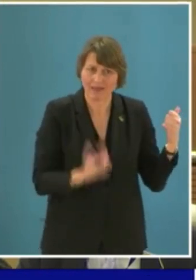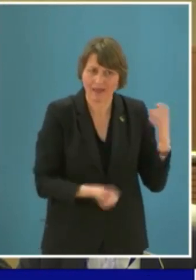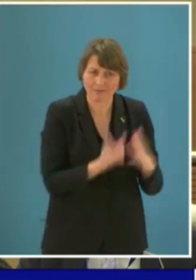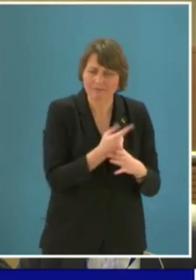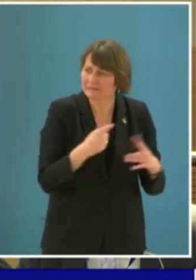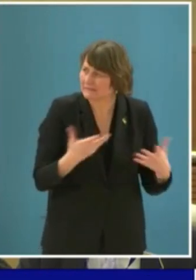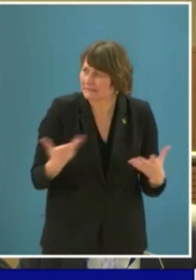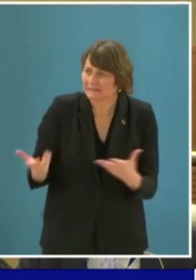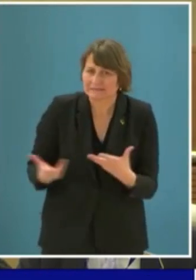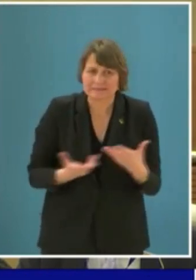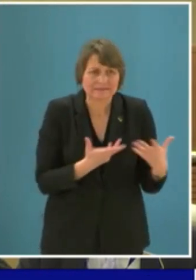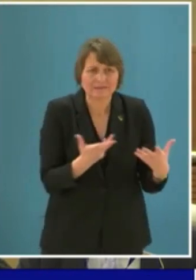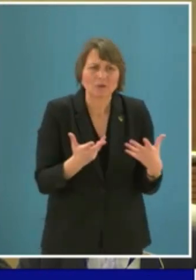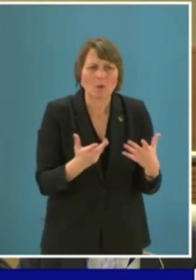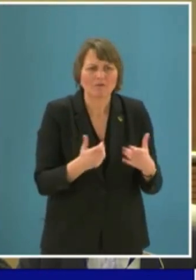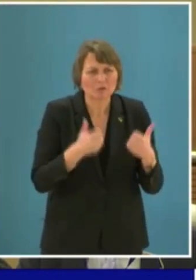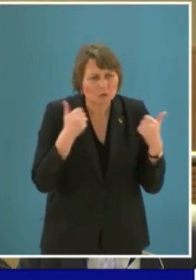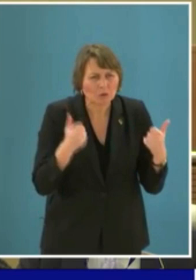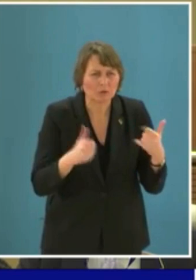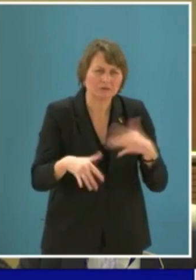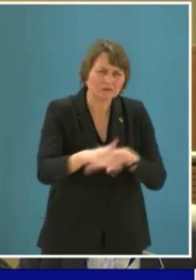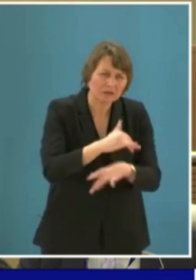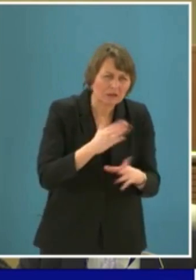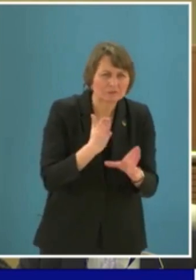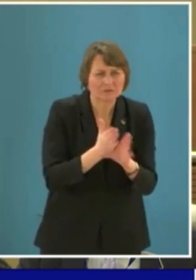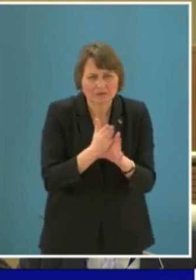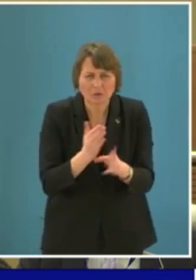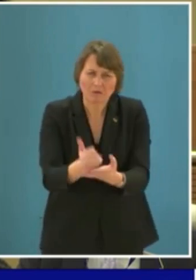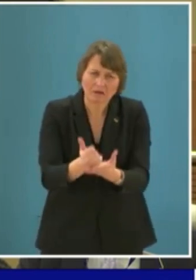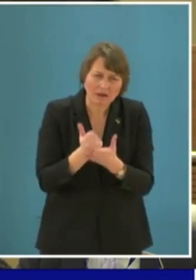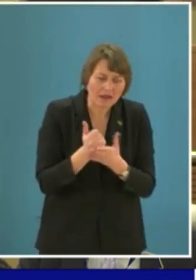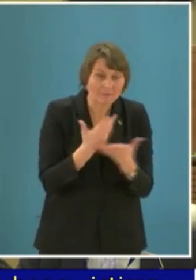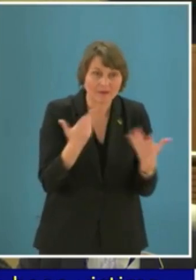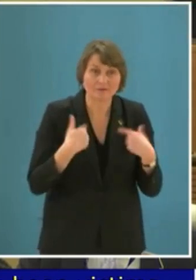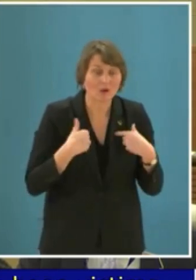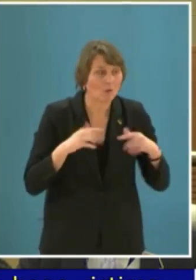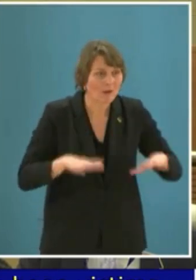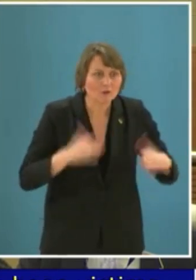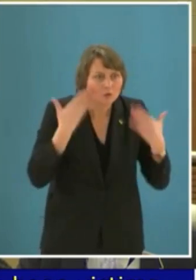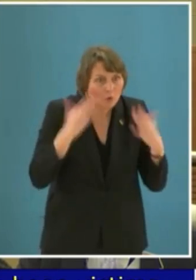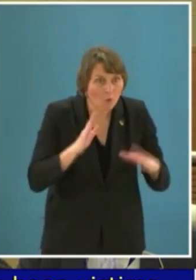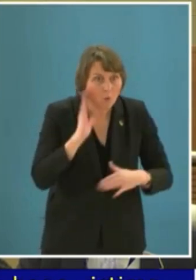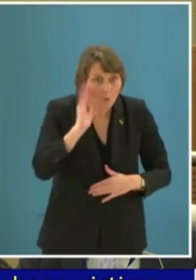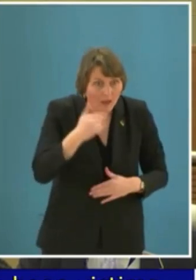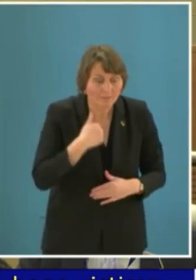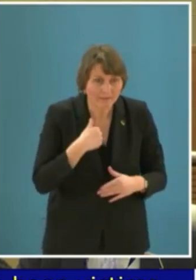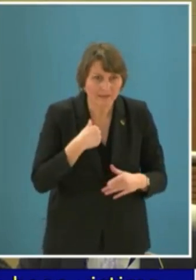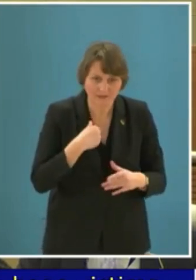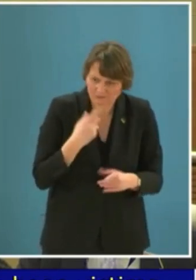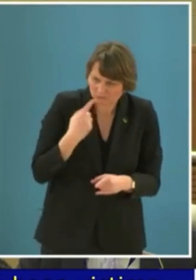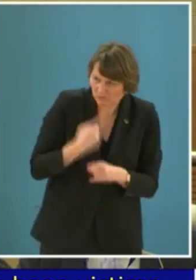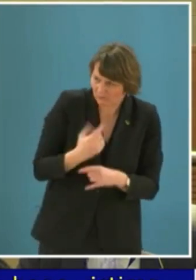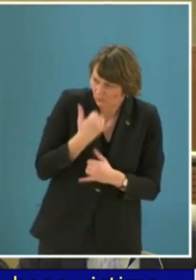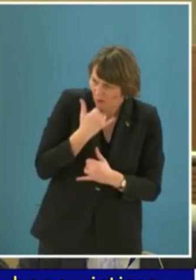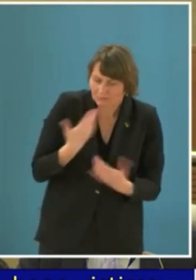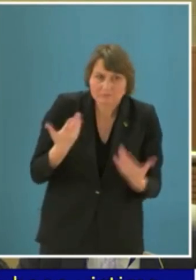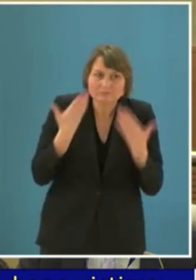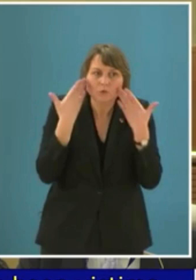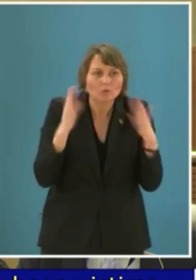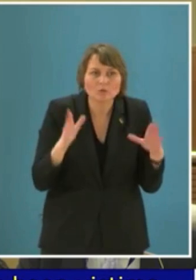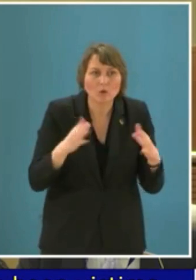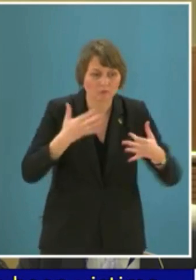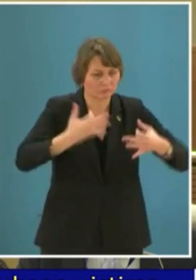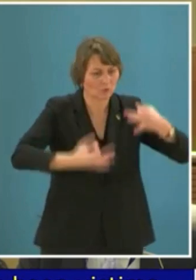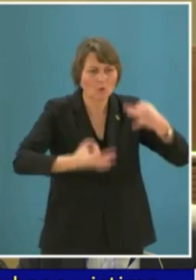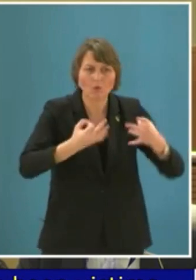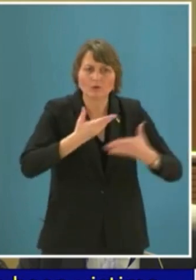finalmente se les dicte una sentencia, privados de la posibilidad de perseguir su proyecto de vida lejos de sus hijos y con una esperanza que cada vez más agotada en el sistema de